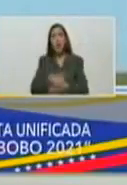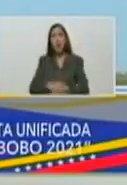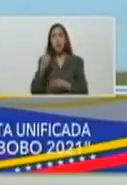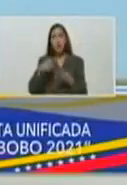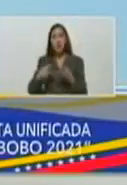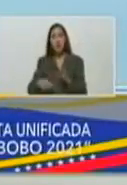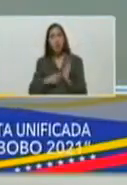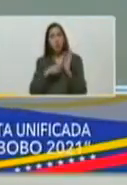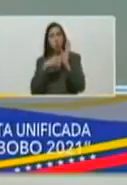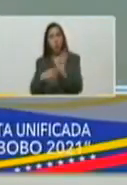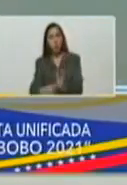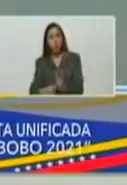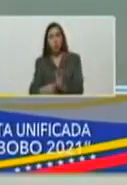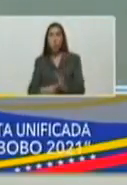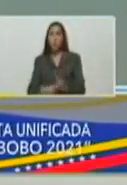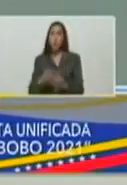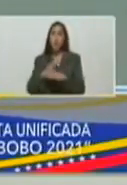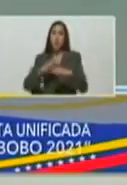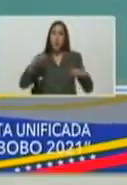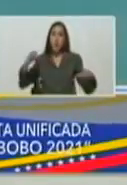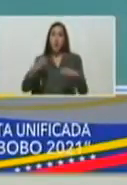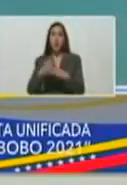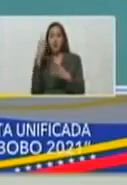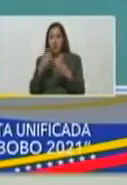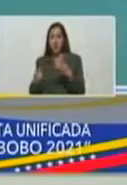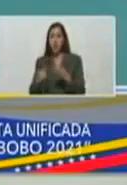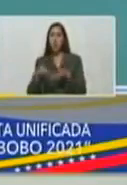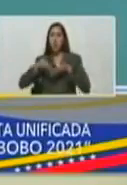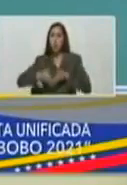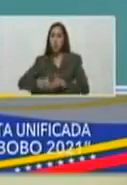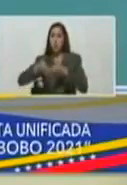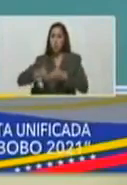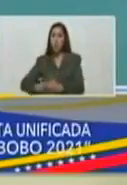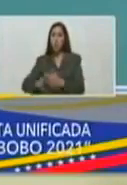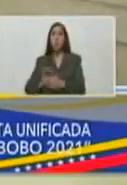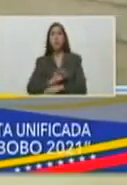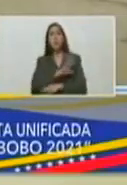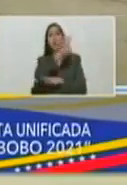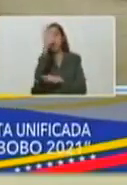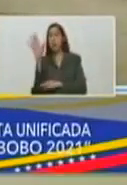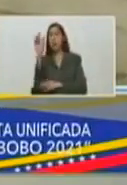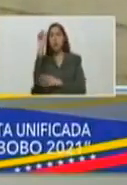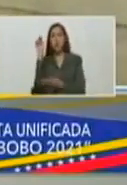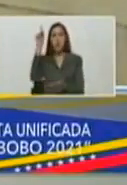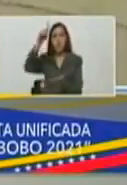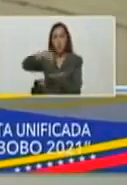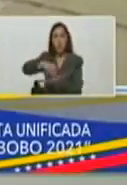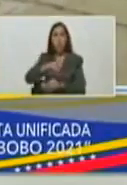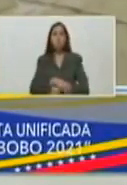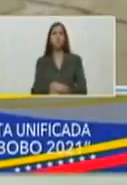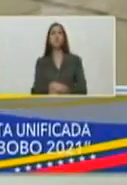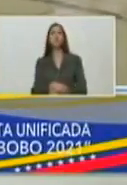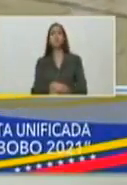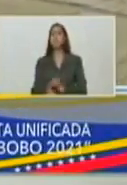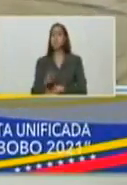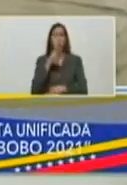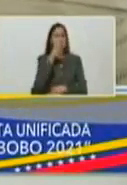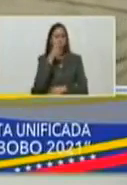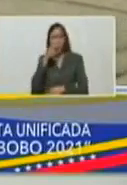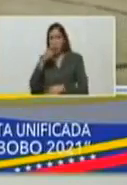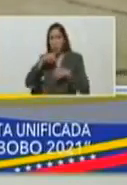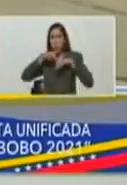comandos helitransportados, desembarco de tropas aerotransportadas, montamos una seguridad perimétrica